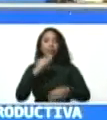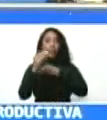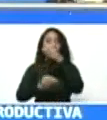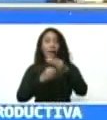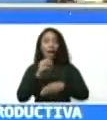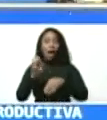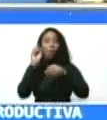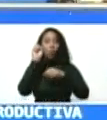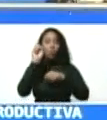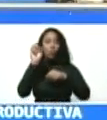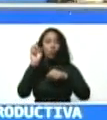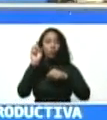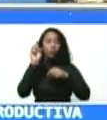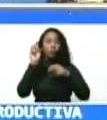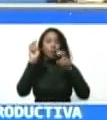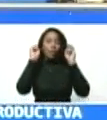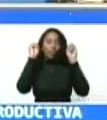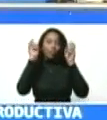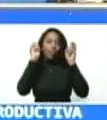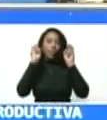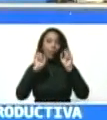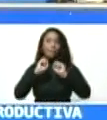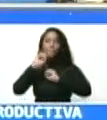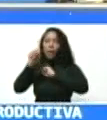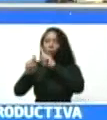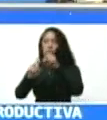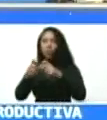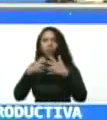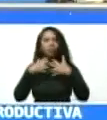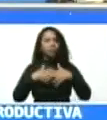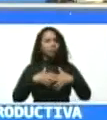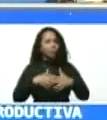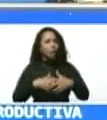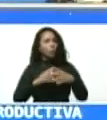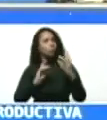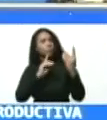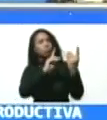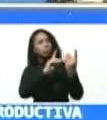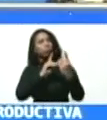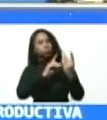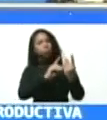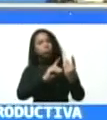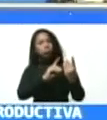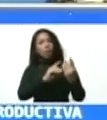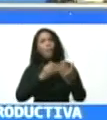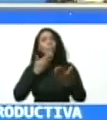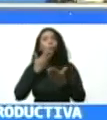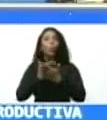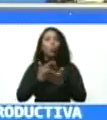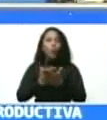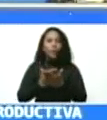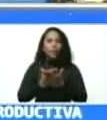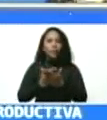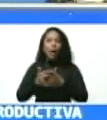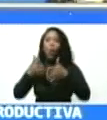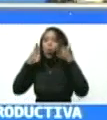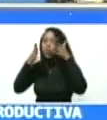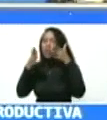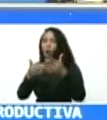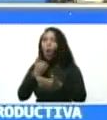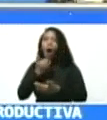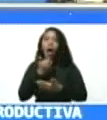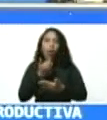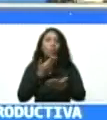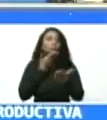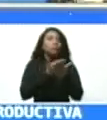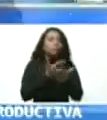instancia de consultas, de análisis, de debates, de propuestas, de sugerencias,